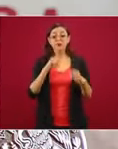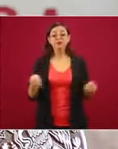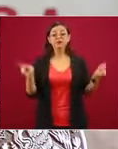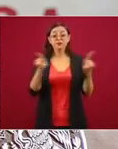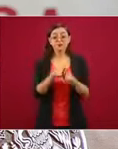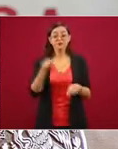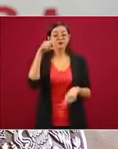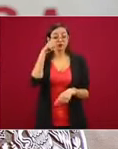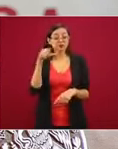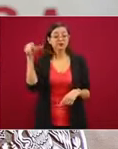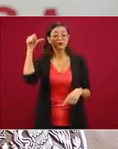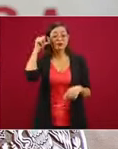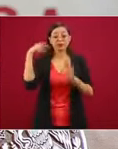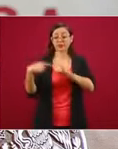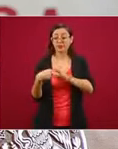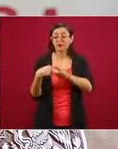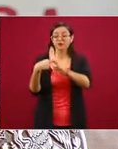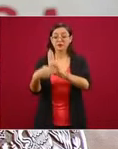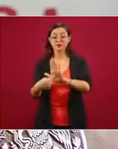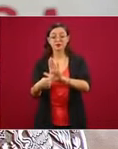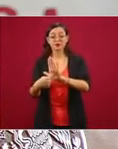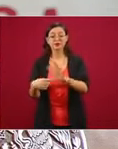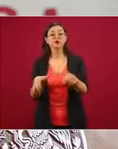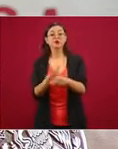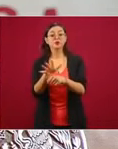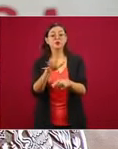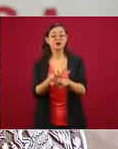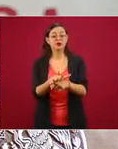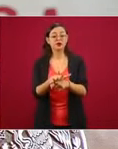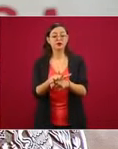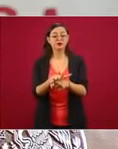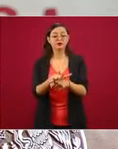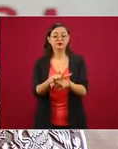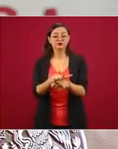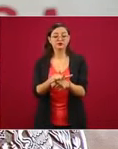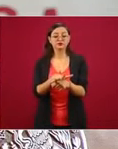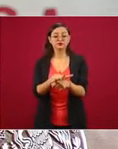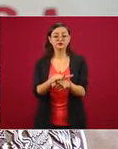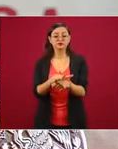él defiende de